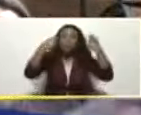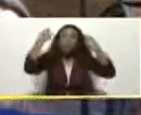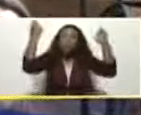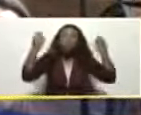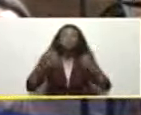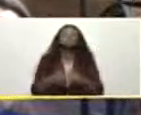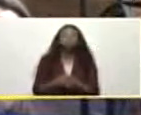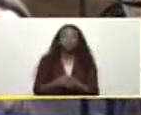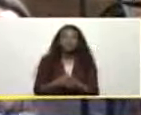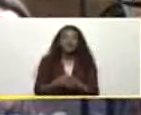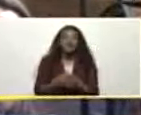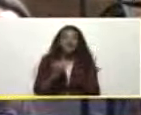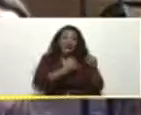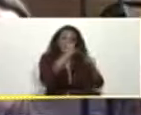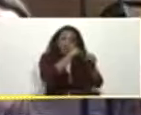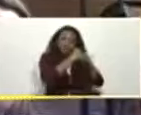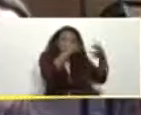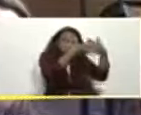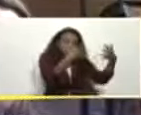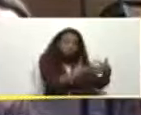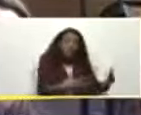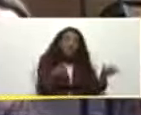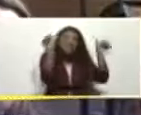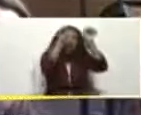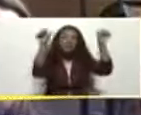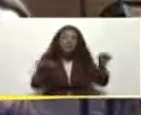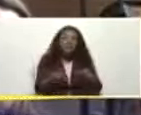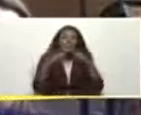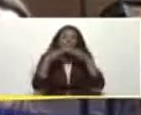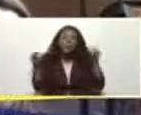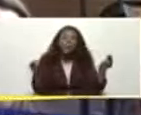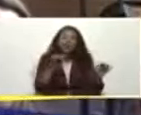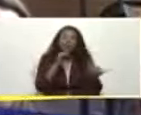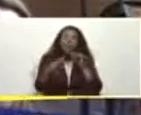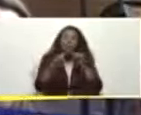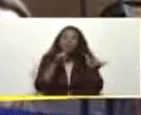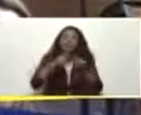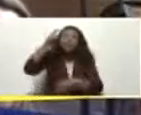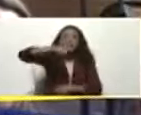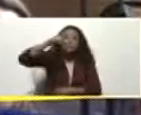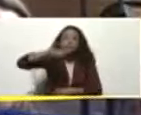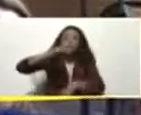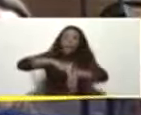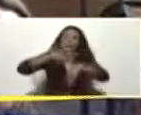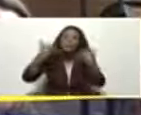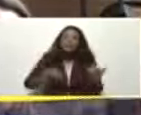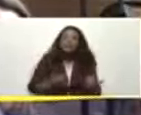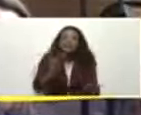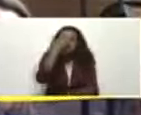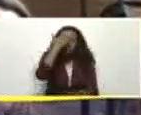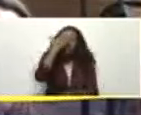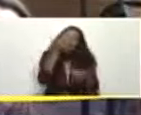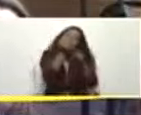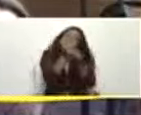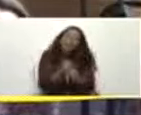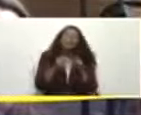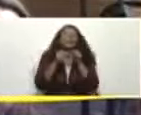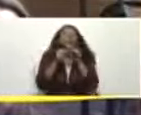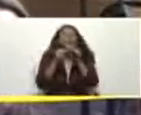comunidad y al sistema de salud pública toda la información que se requería en el momento. Y esperamos